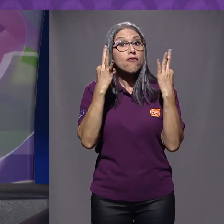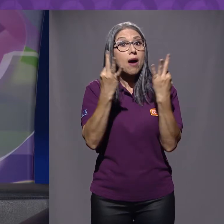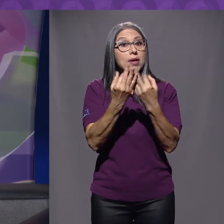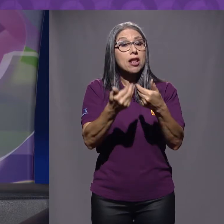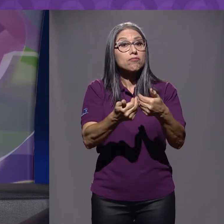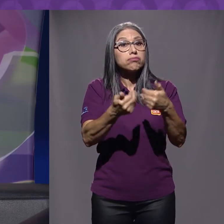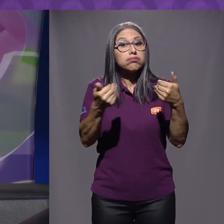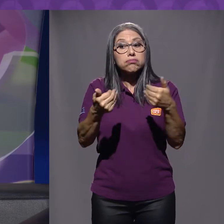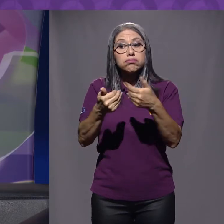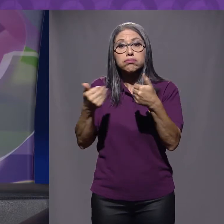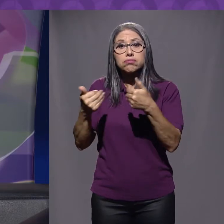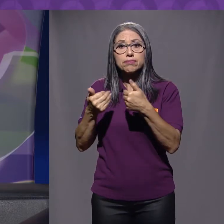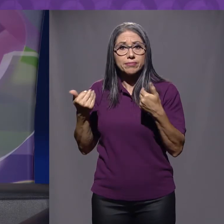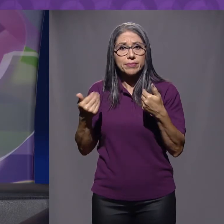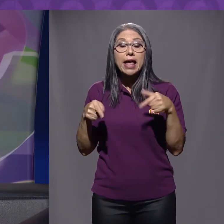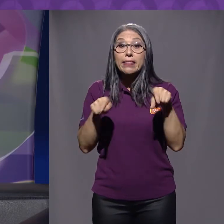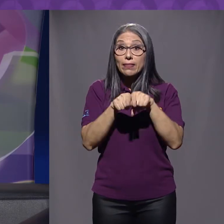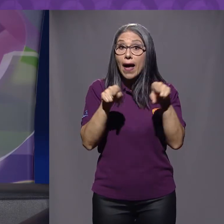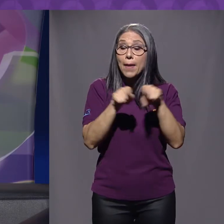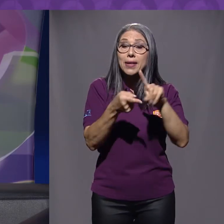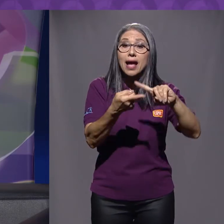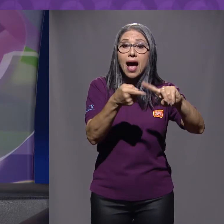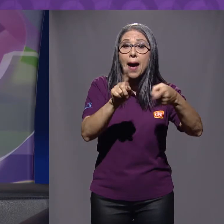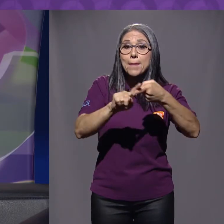amigos que normalmente ellos